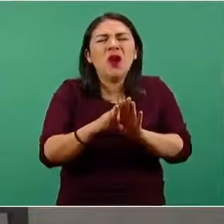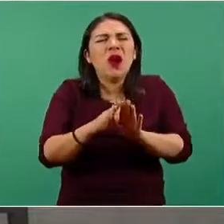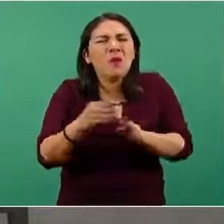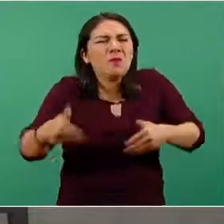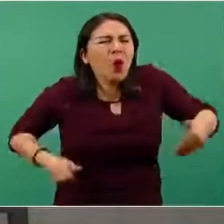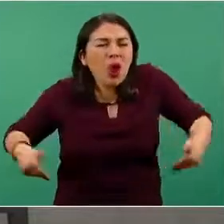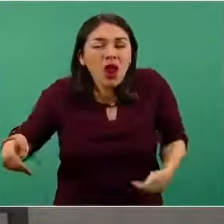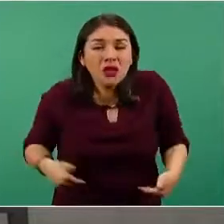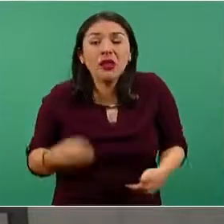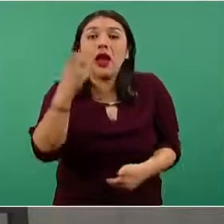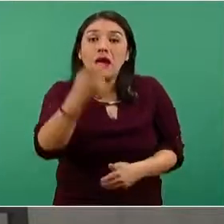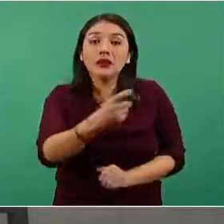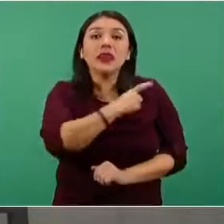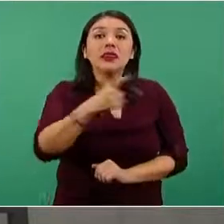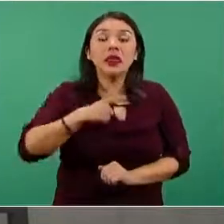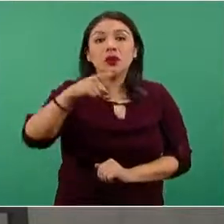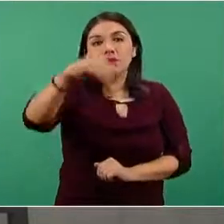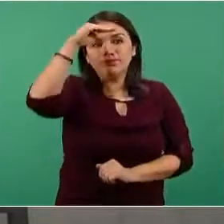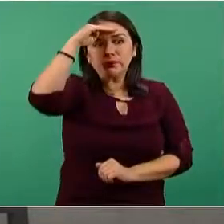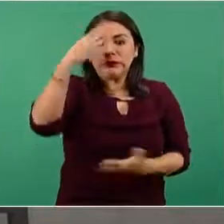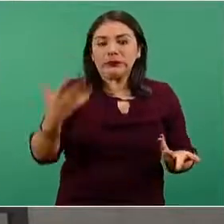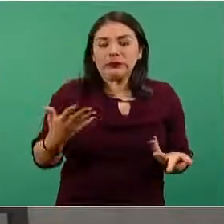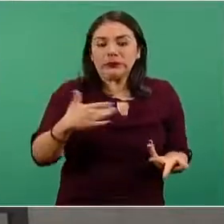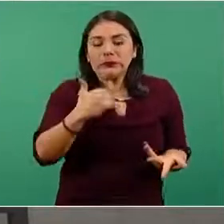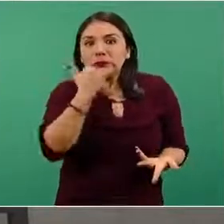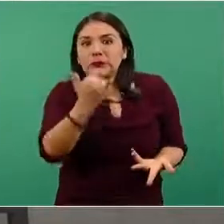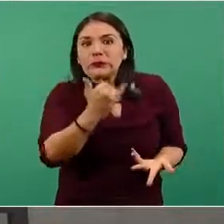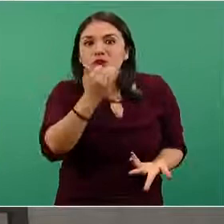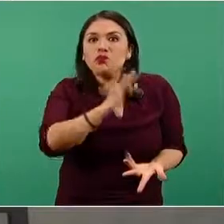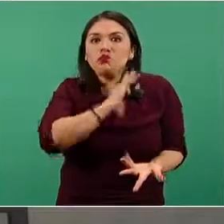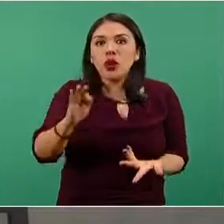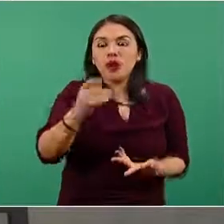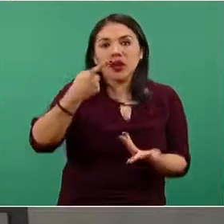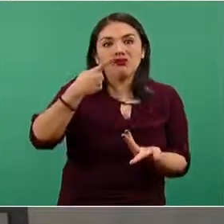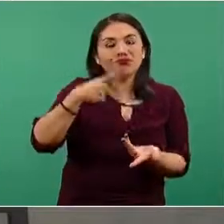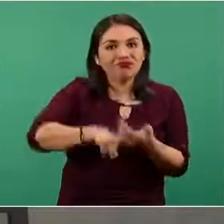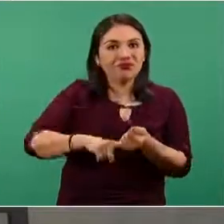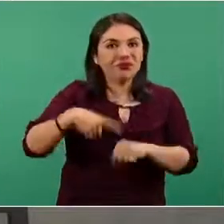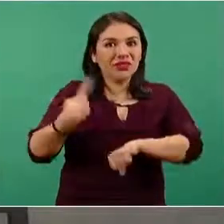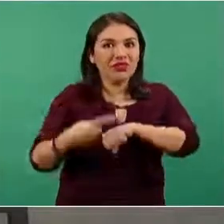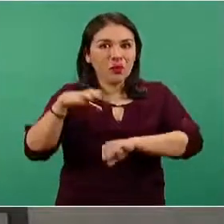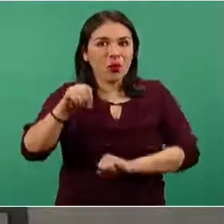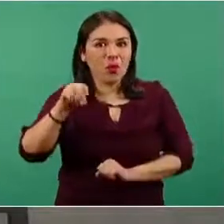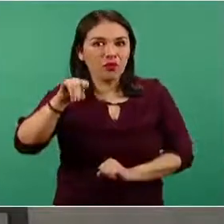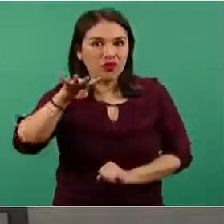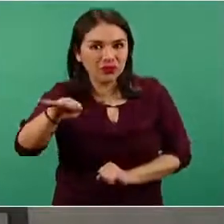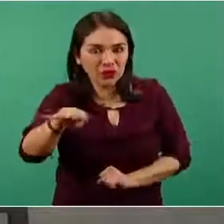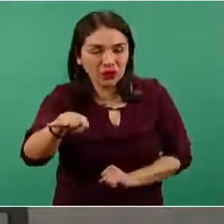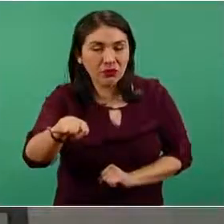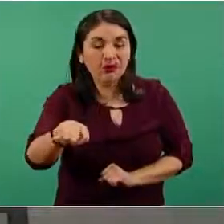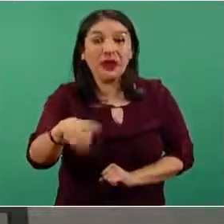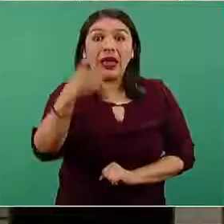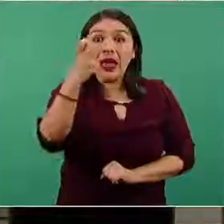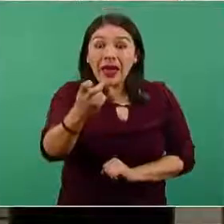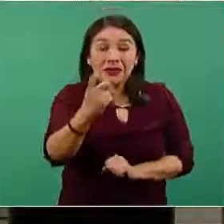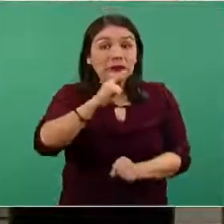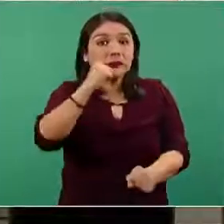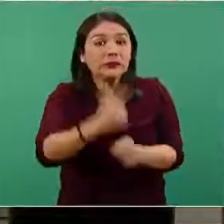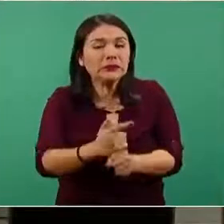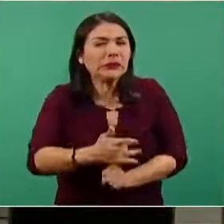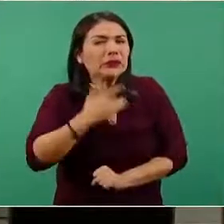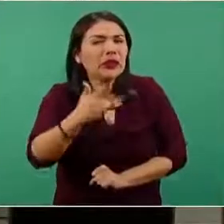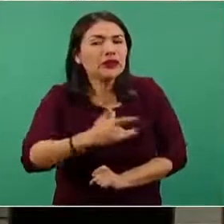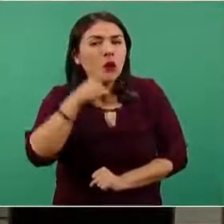irritabilidad, deben ser consideradas sospechosas de COVID-19. Y en tanto detectamos estos síntomas